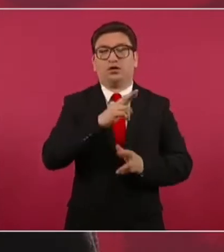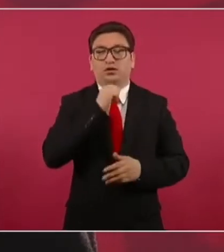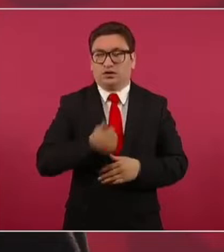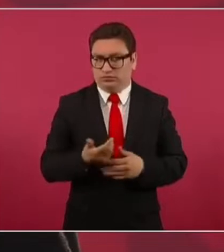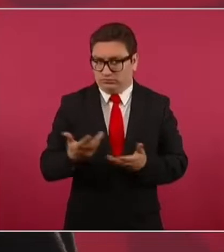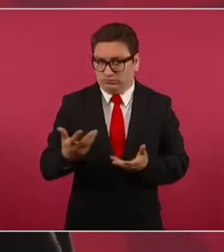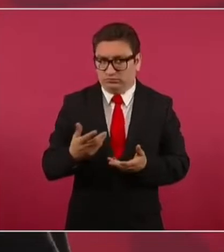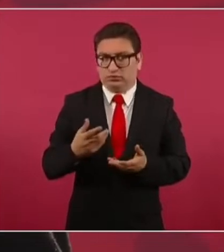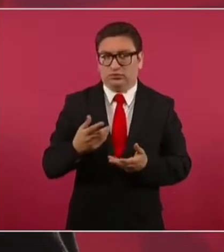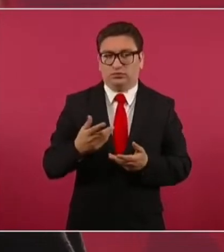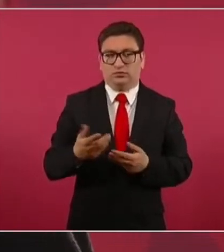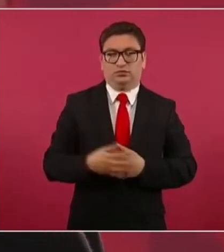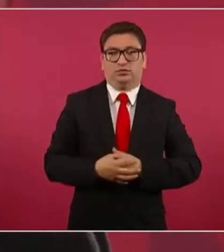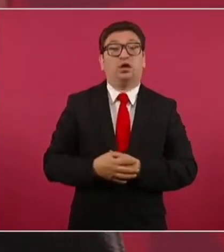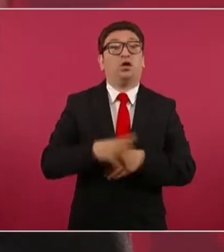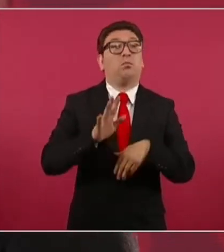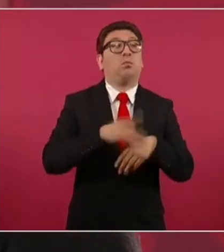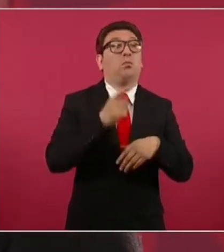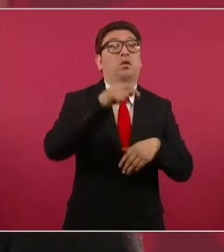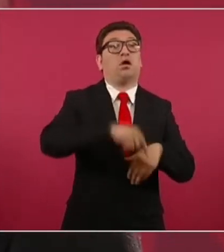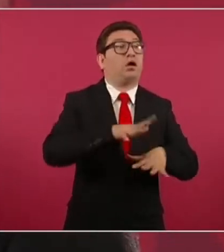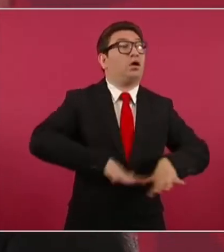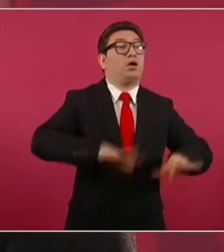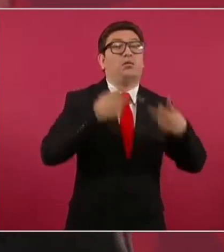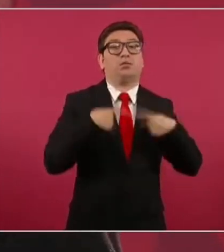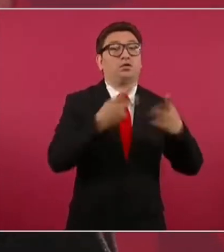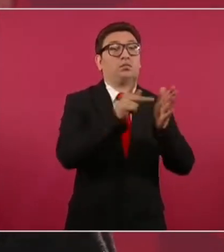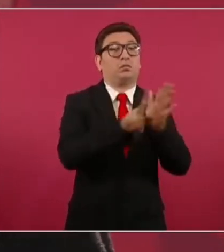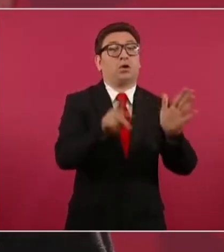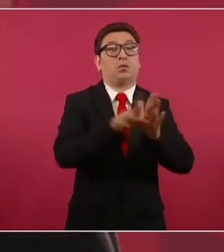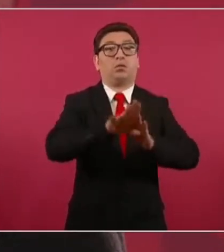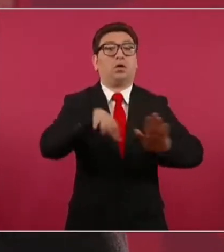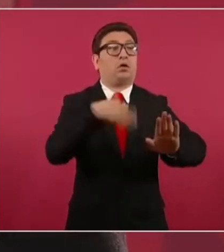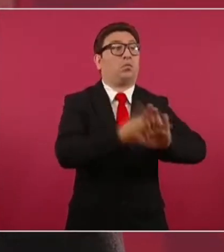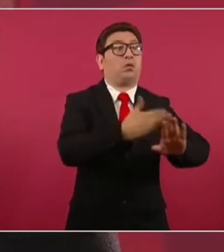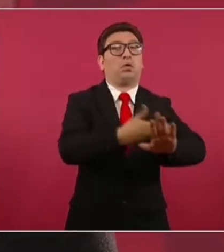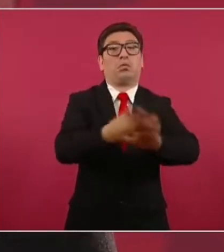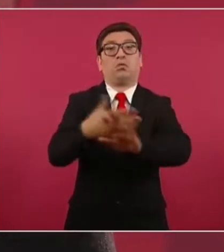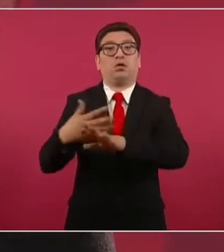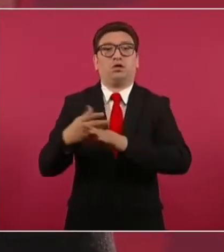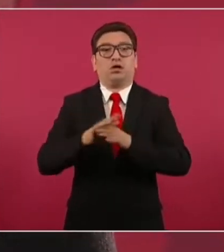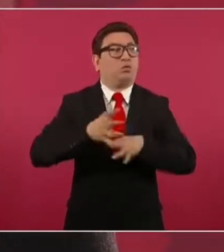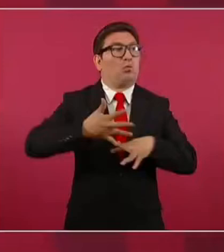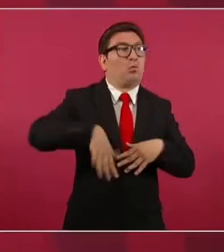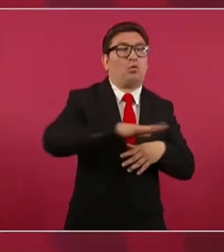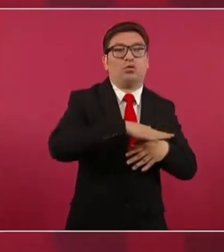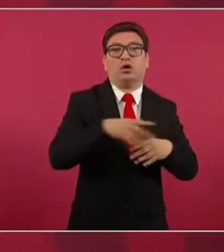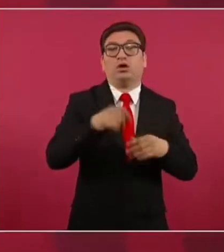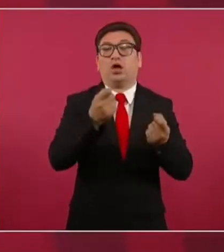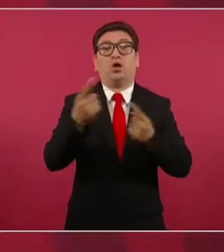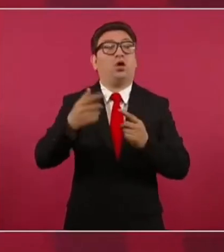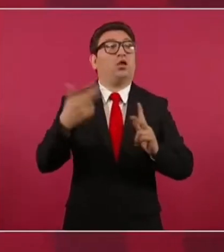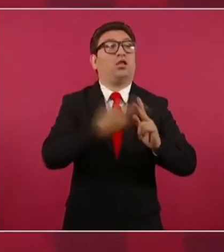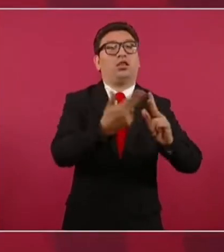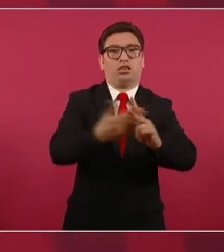que se persigue a los periodistas, que hay asesinatos de periodistas. Y ahora con